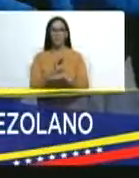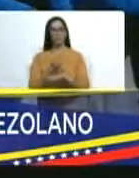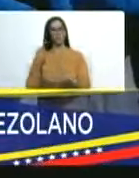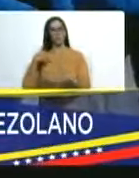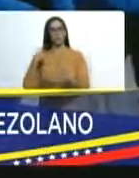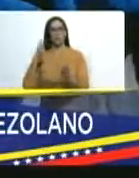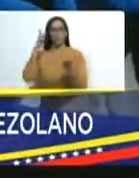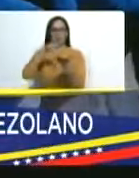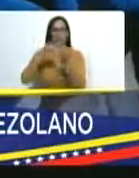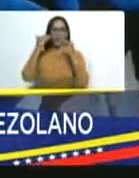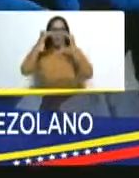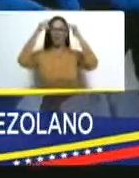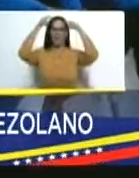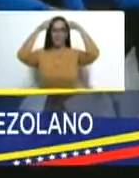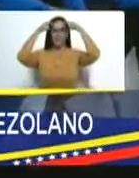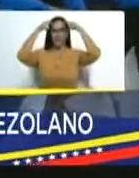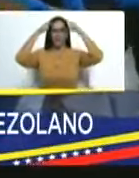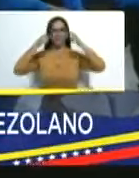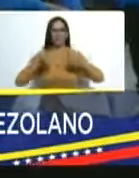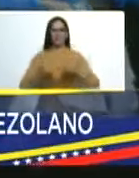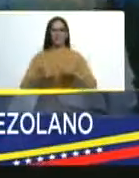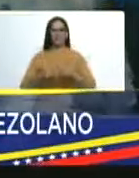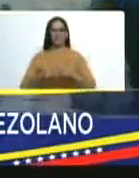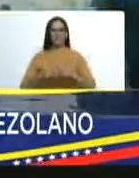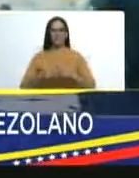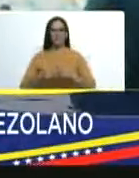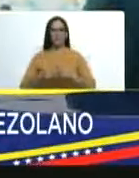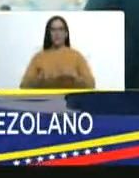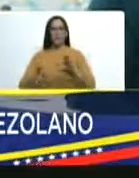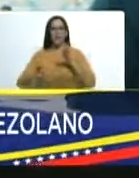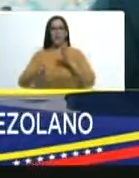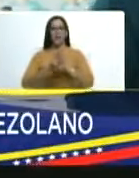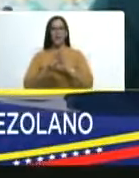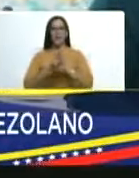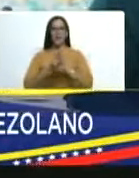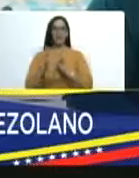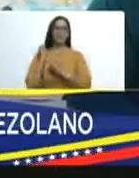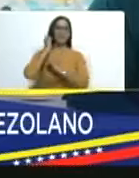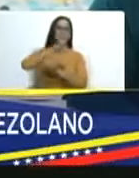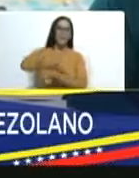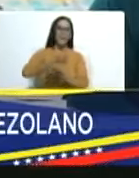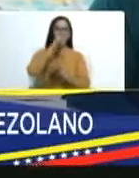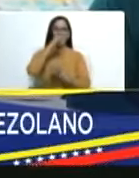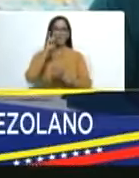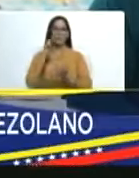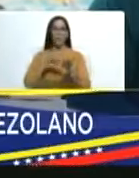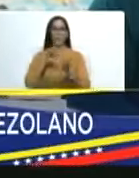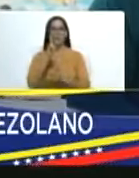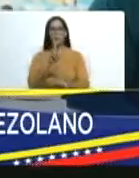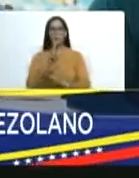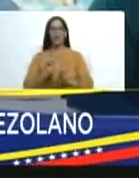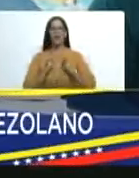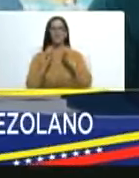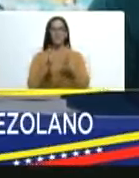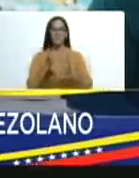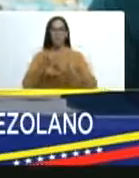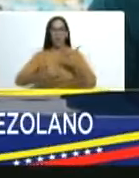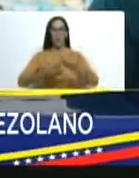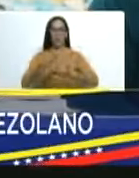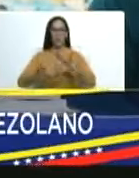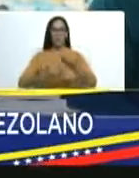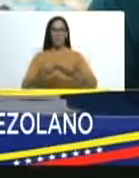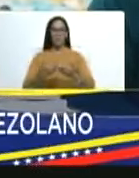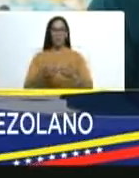el comandante Chávez con la ley de pesca en el año 2001 a empezar el proceso de